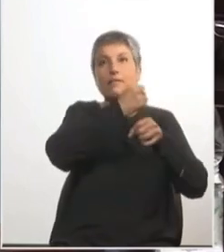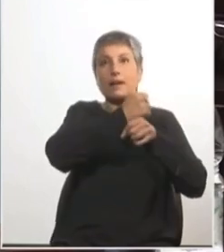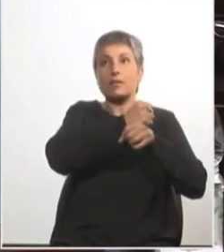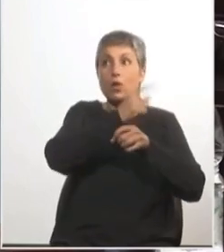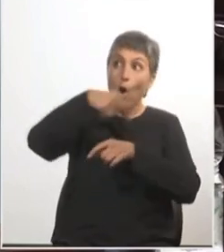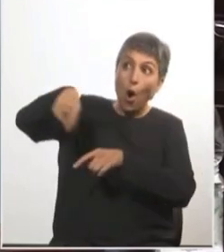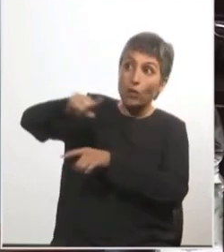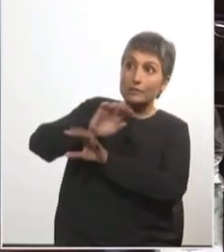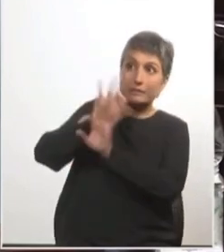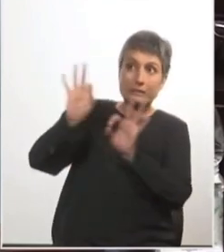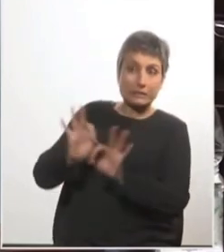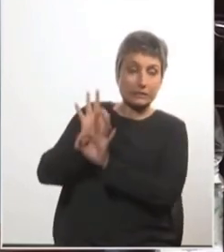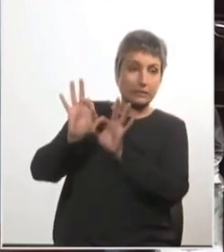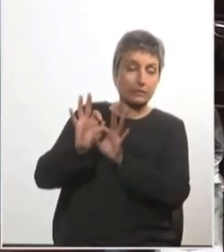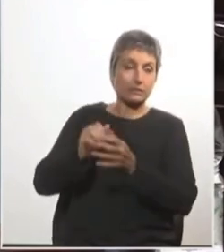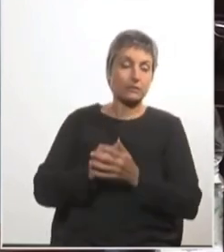nadie.